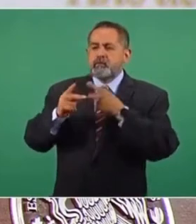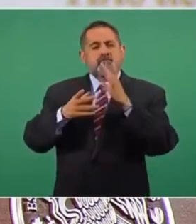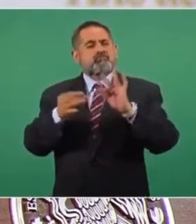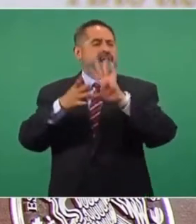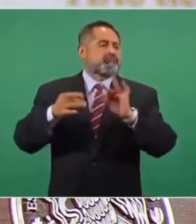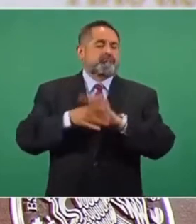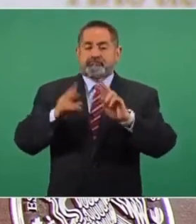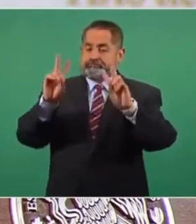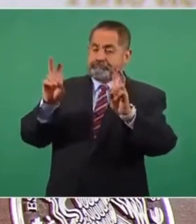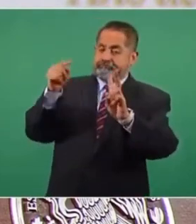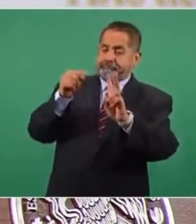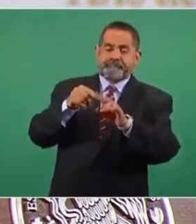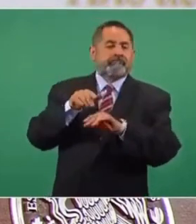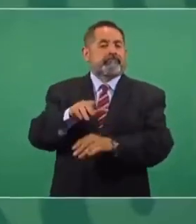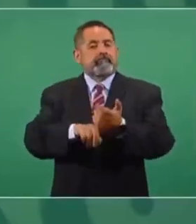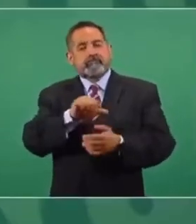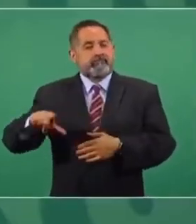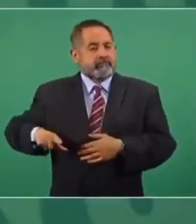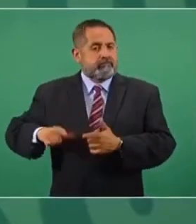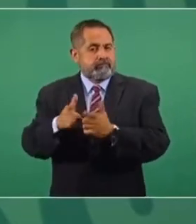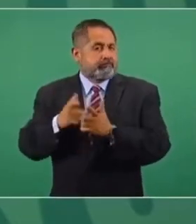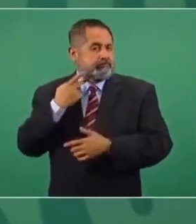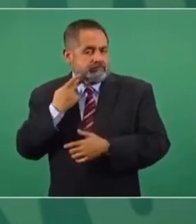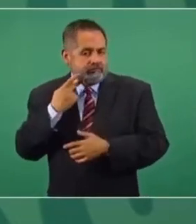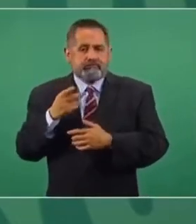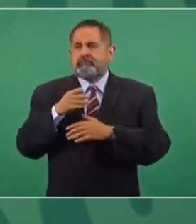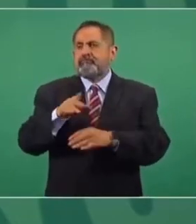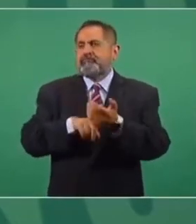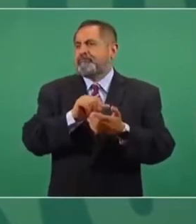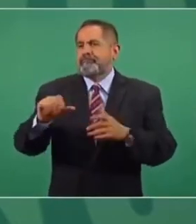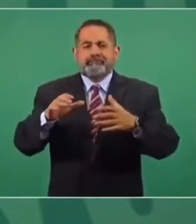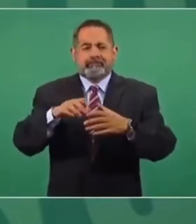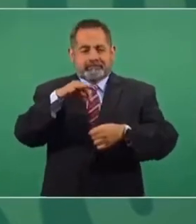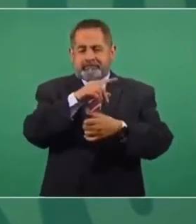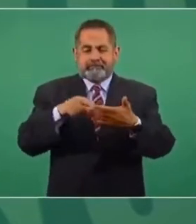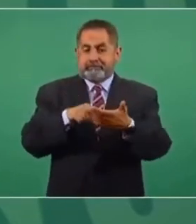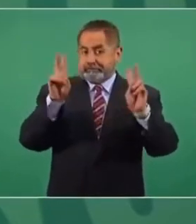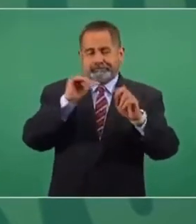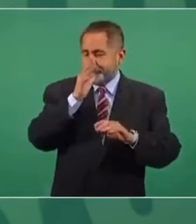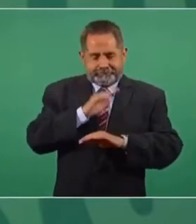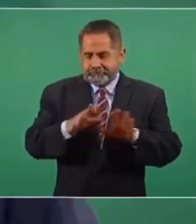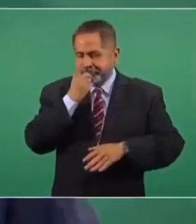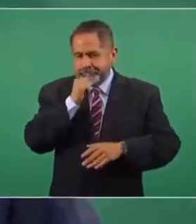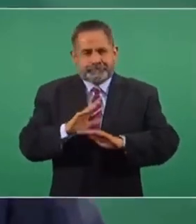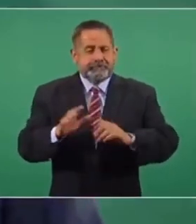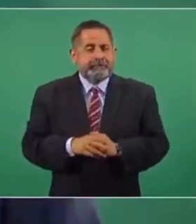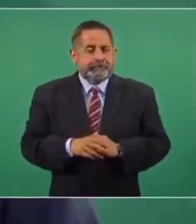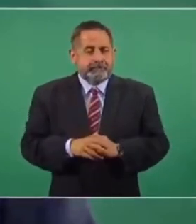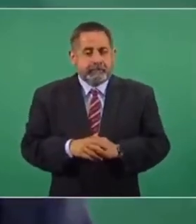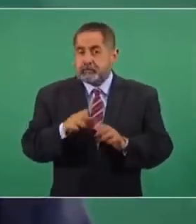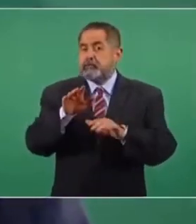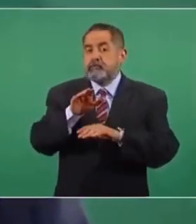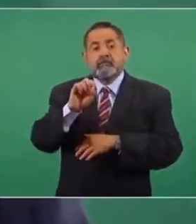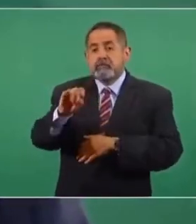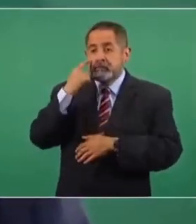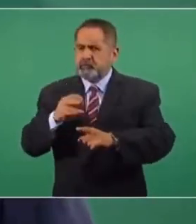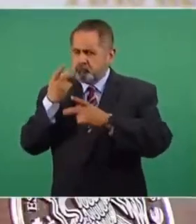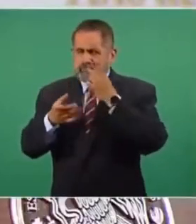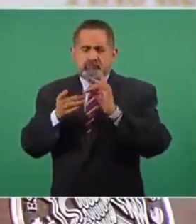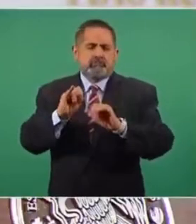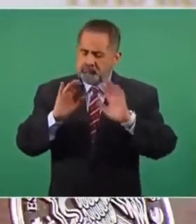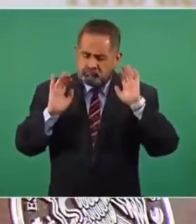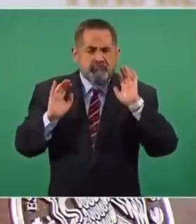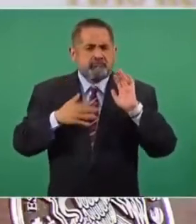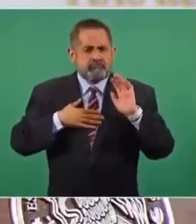de temas partidistas, de asuntos relacionados con la elección. Sí de la democracia,